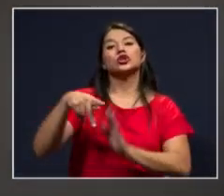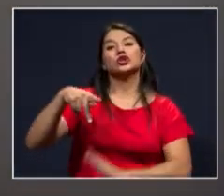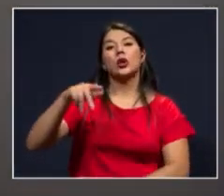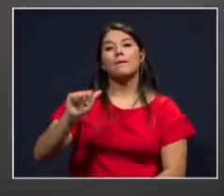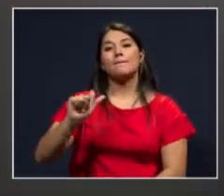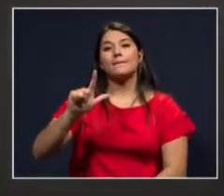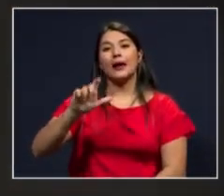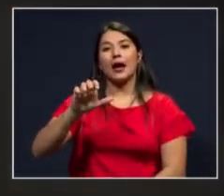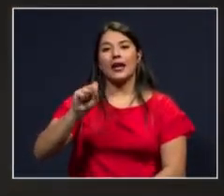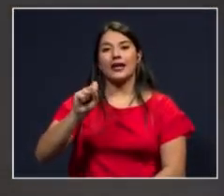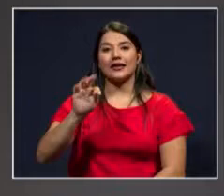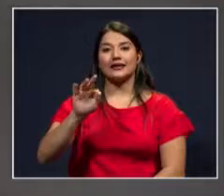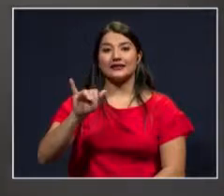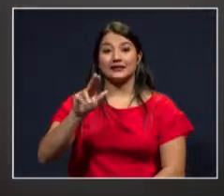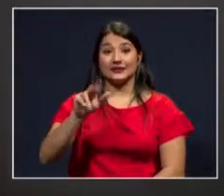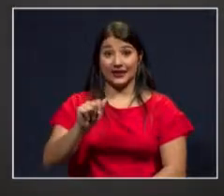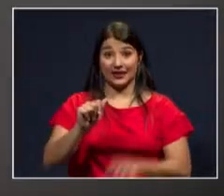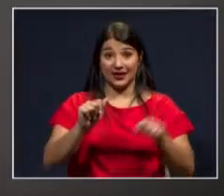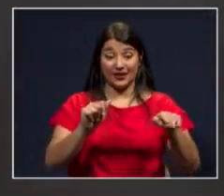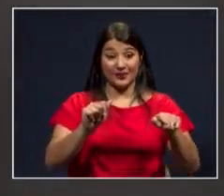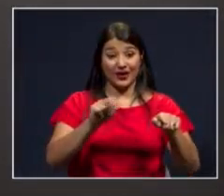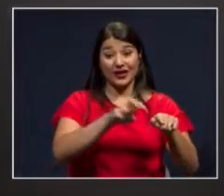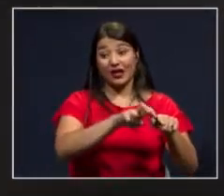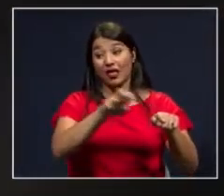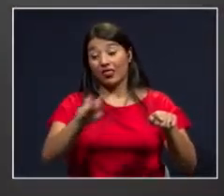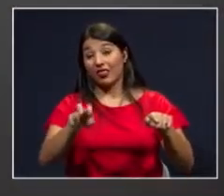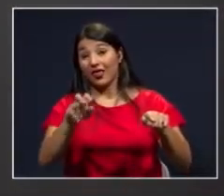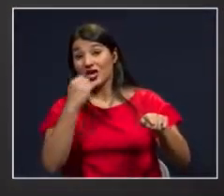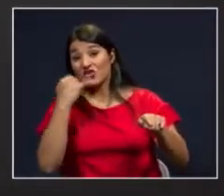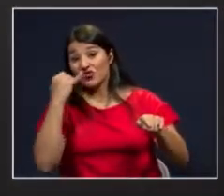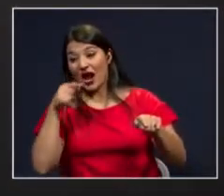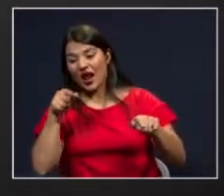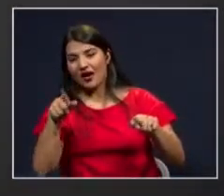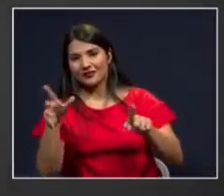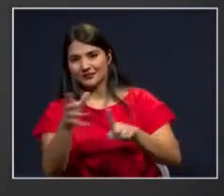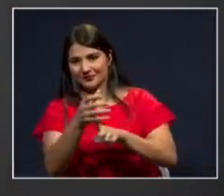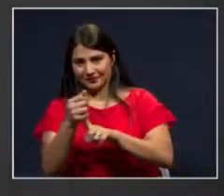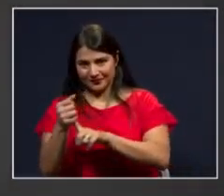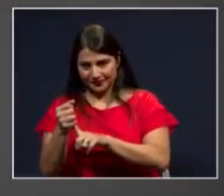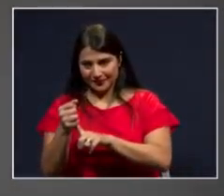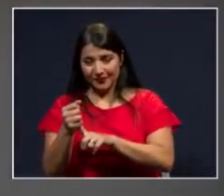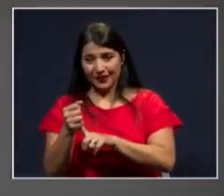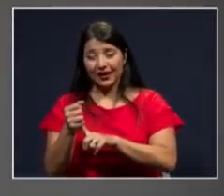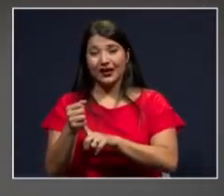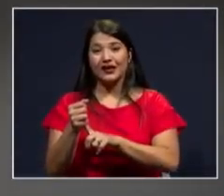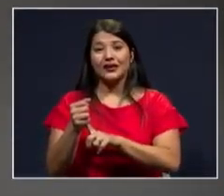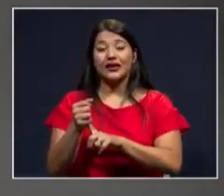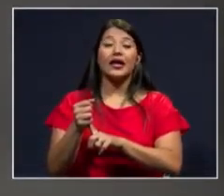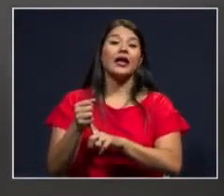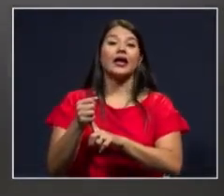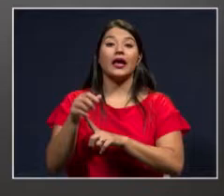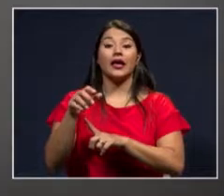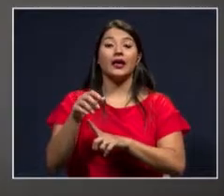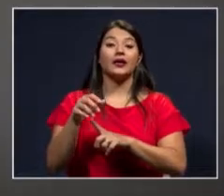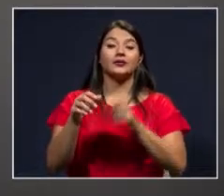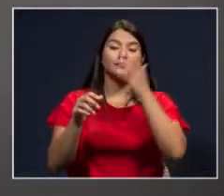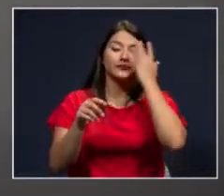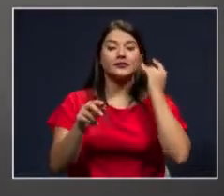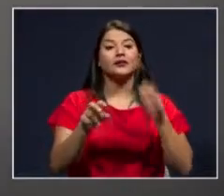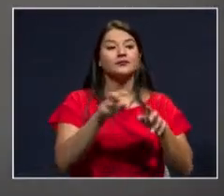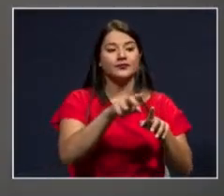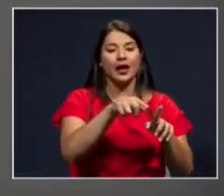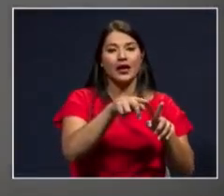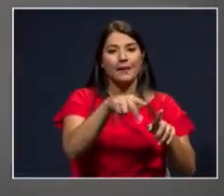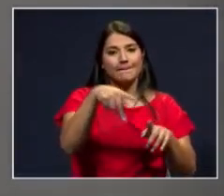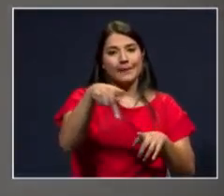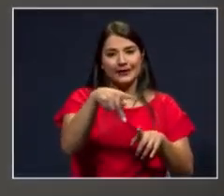en Israel. Según explicó Patricia Chacón del Comité Solidaridad con Palestina, a Gamboa la detuvieron en territorio palestino y le